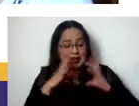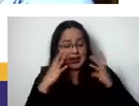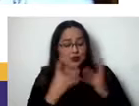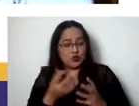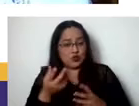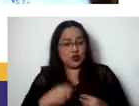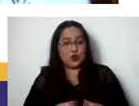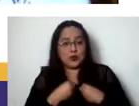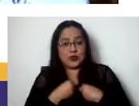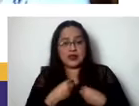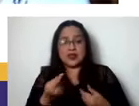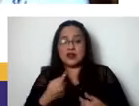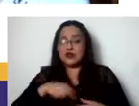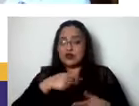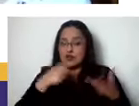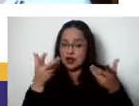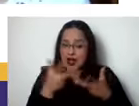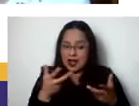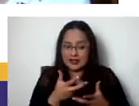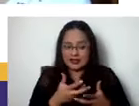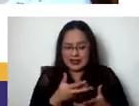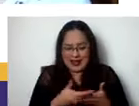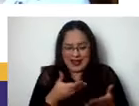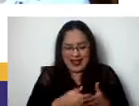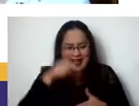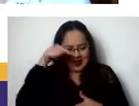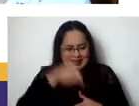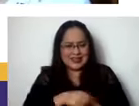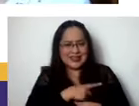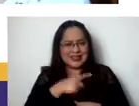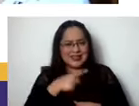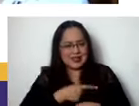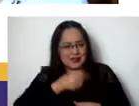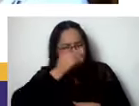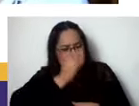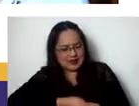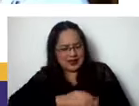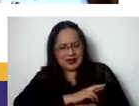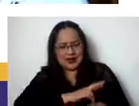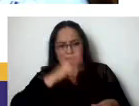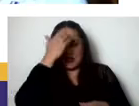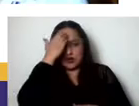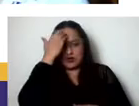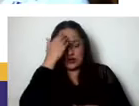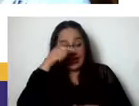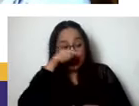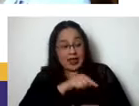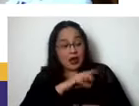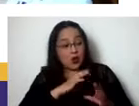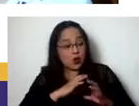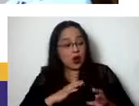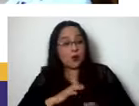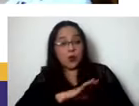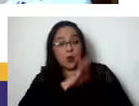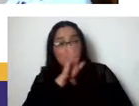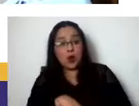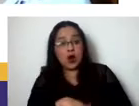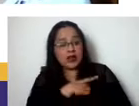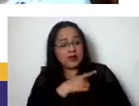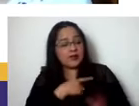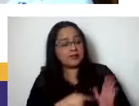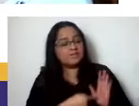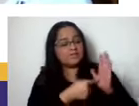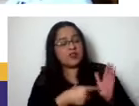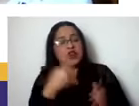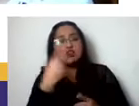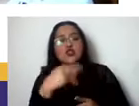vida, es importante que sea reconocido en vida, es importante que esos cuerpos que se están dejando sean nombrados,